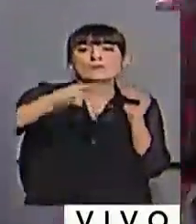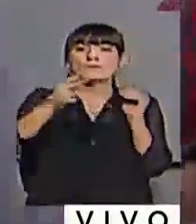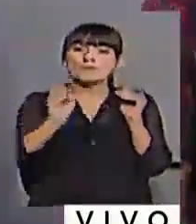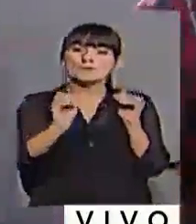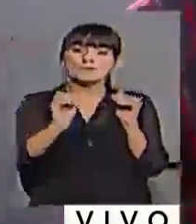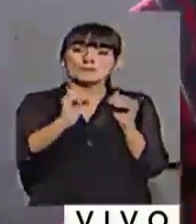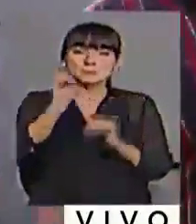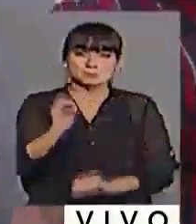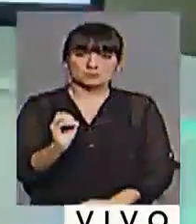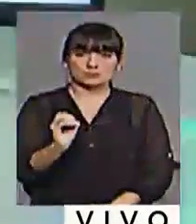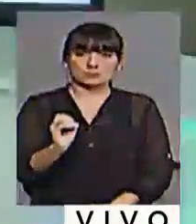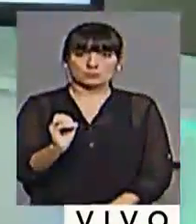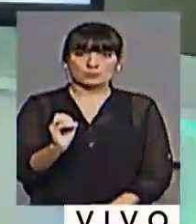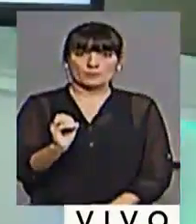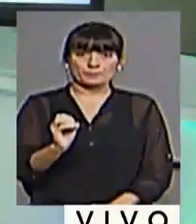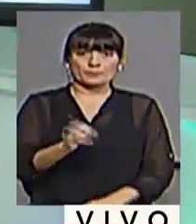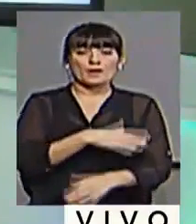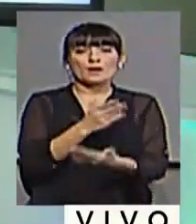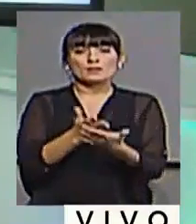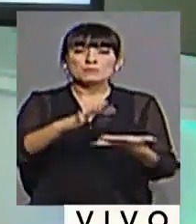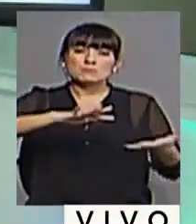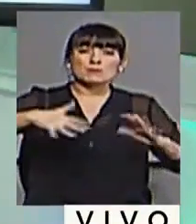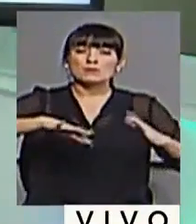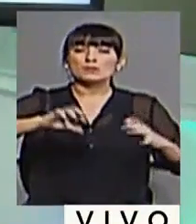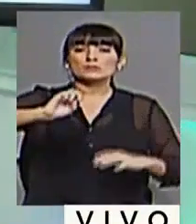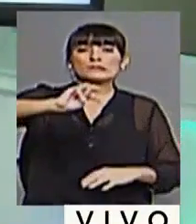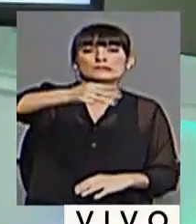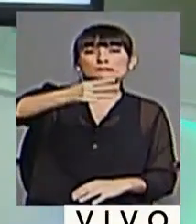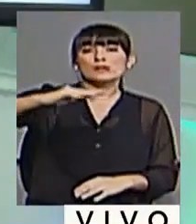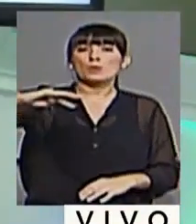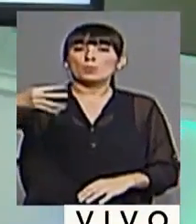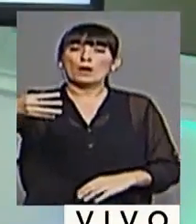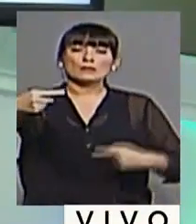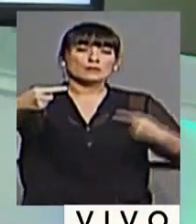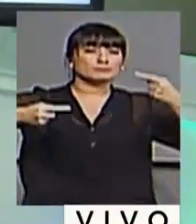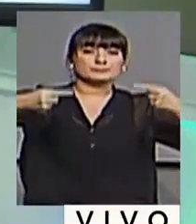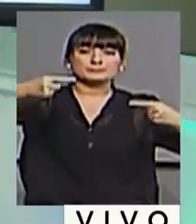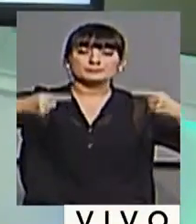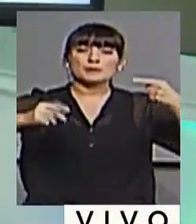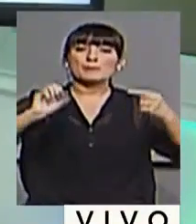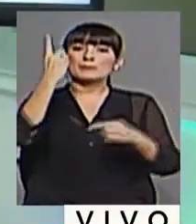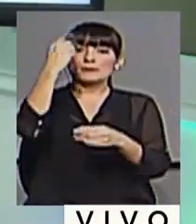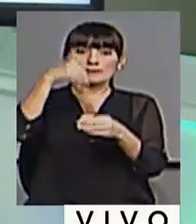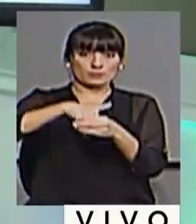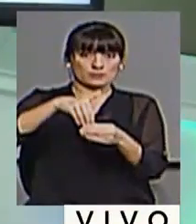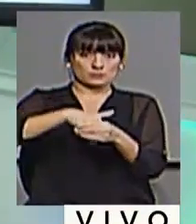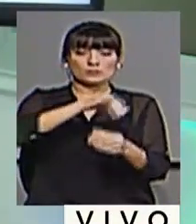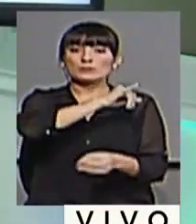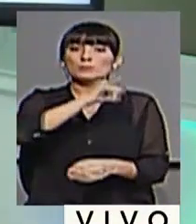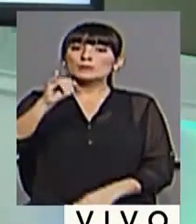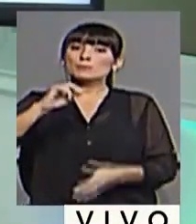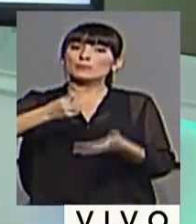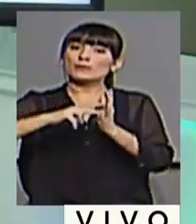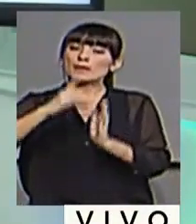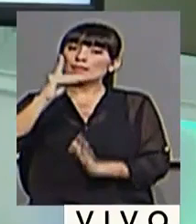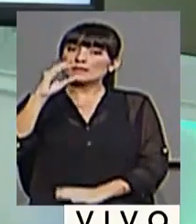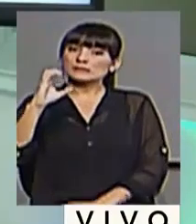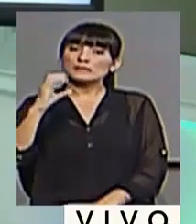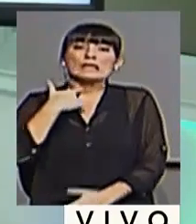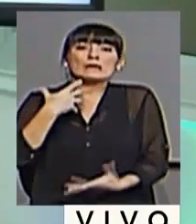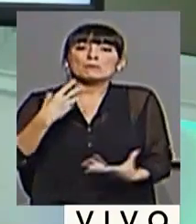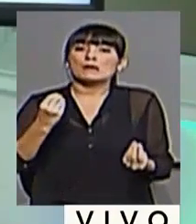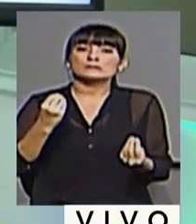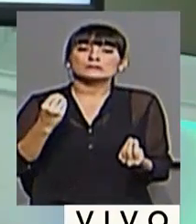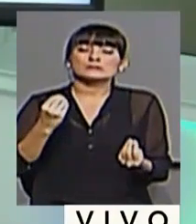yo creo, va a estar la disputa entre tercera y cuarta en la primera vuelta. Y el problema para la ADC que se le plantea es que qué pasa